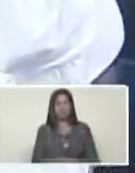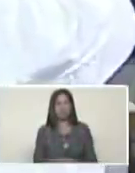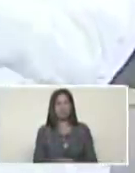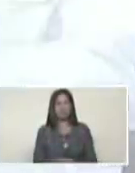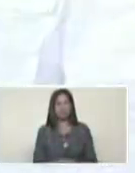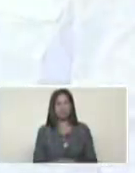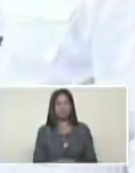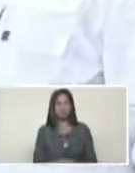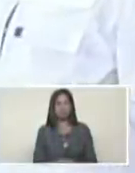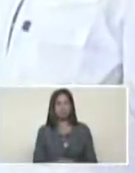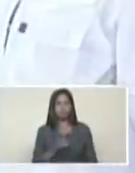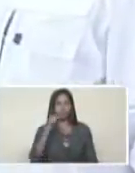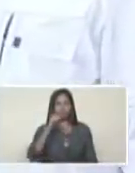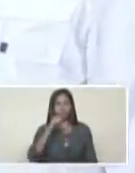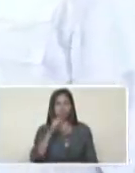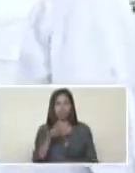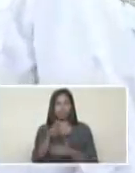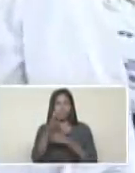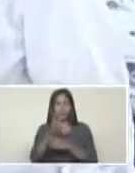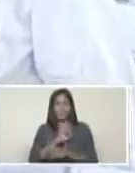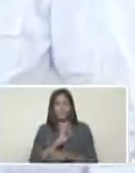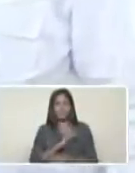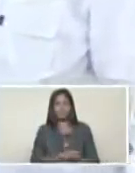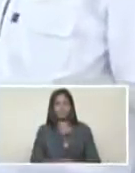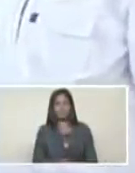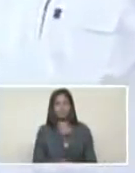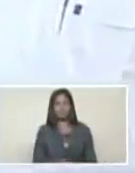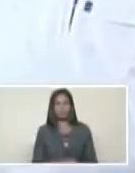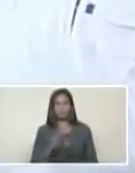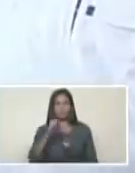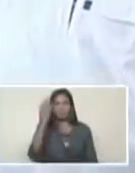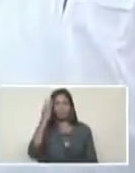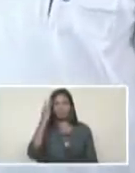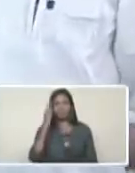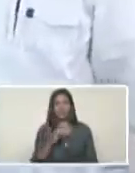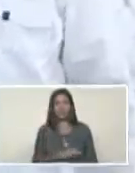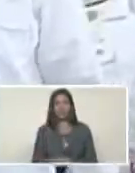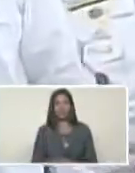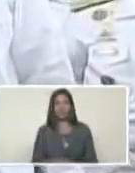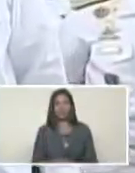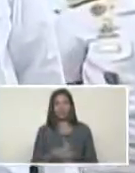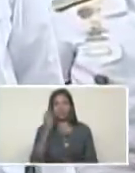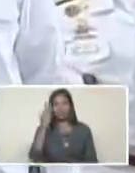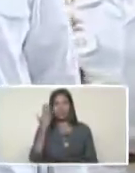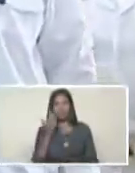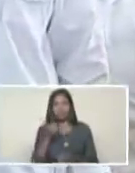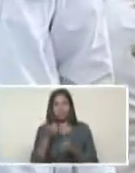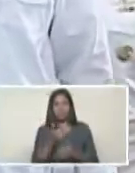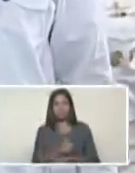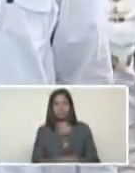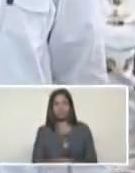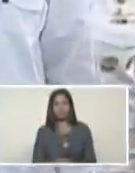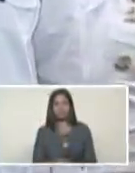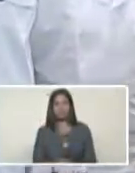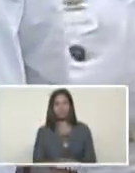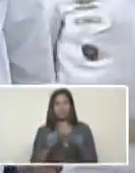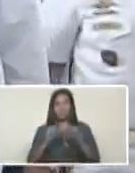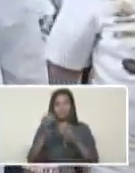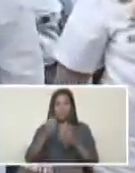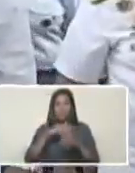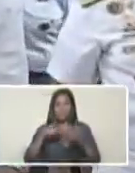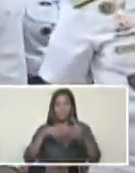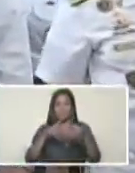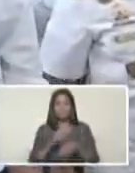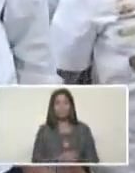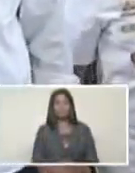Sí. Ahí está el tercer bate del equipo. ¿Ah? Está coleado porque debe brillar. Está coleado por aquí. Bueno, continuamos entonces. Así es,